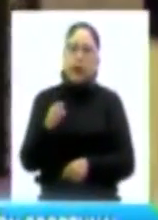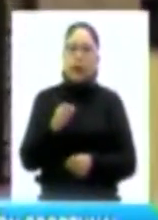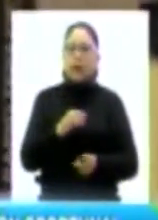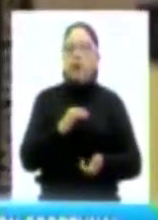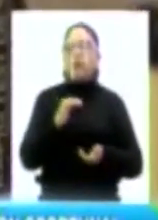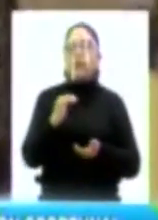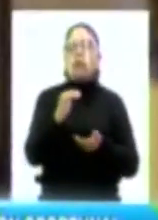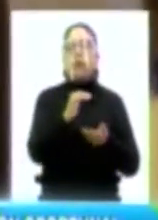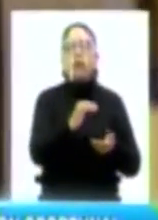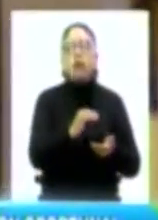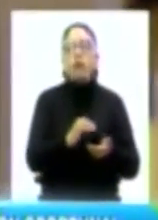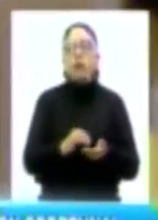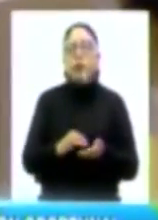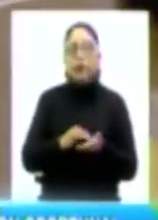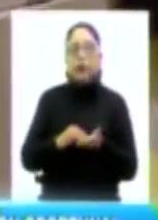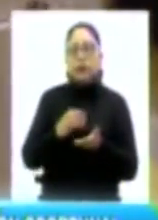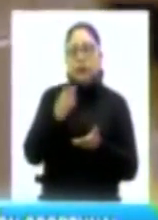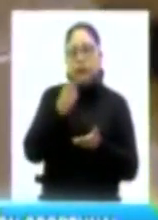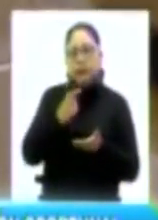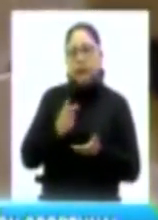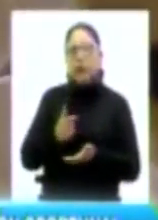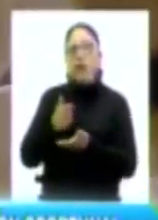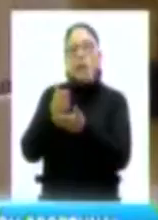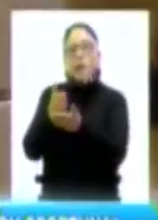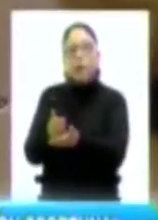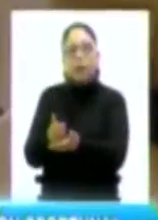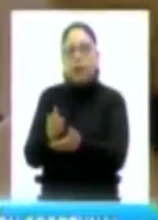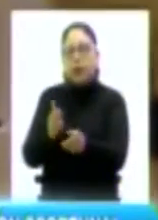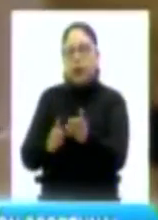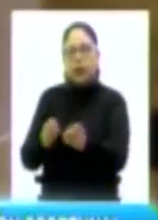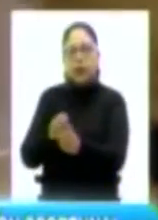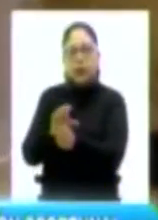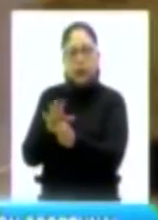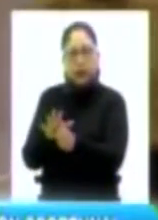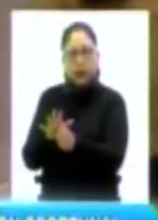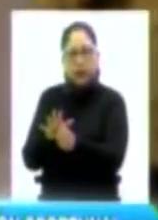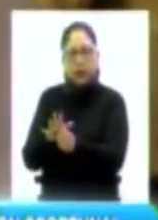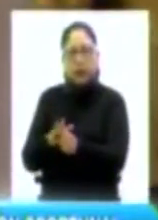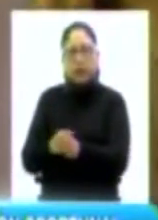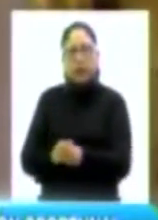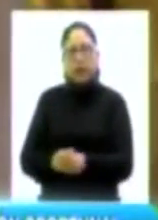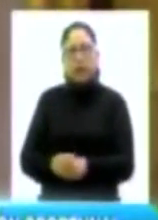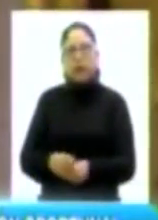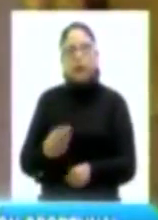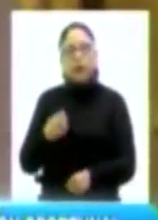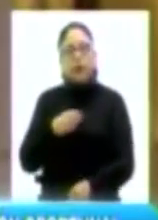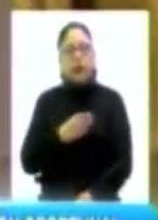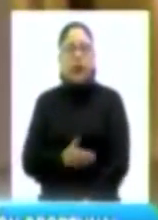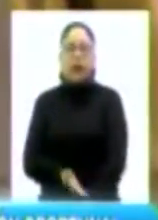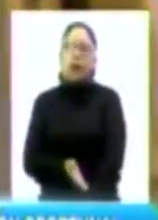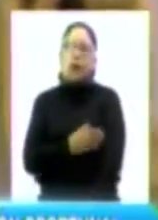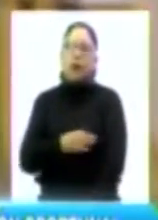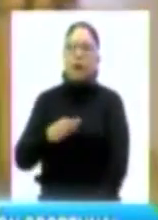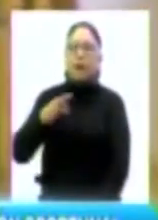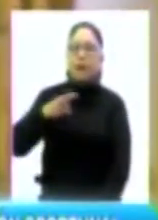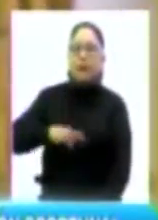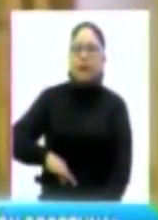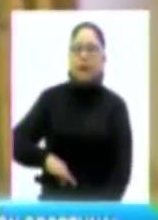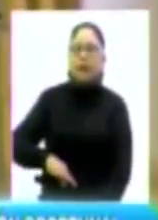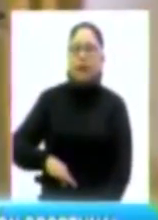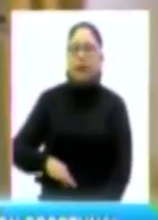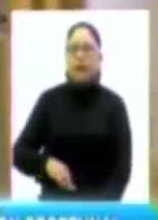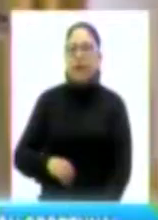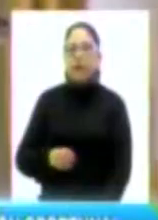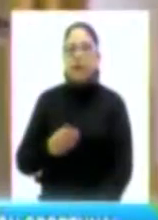medicar oportunamente, porque lo peor que podemos hacer es detectar esta enfermedad en los pacientes cuando ya